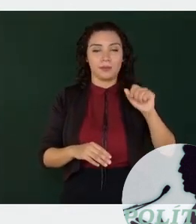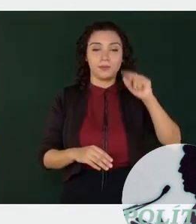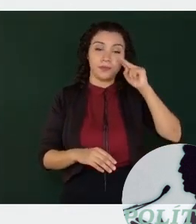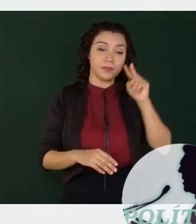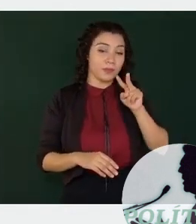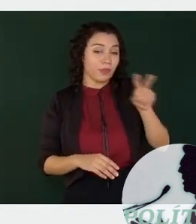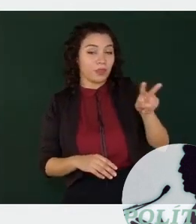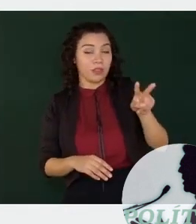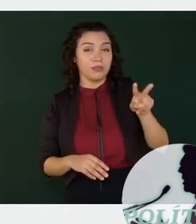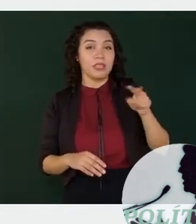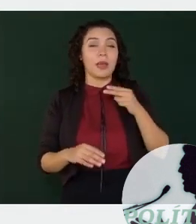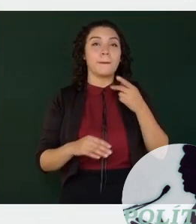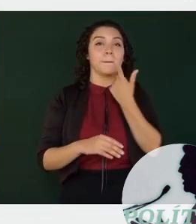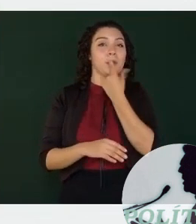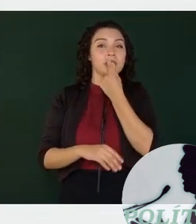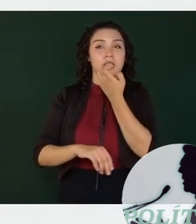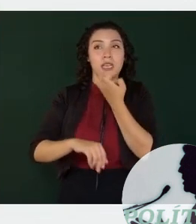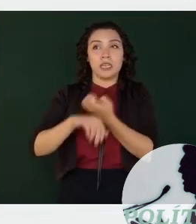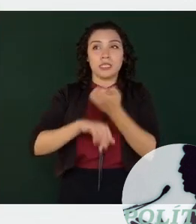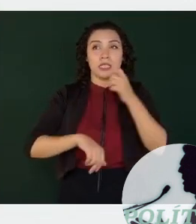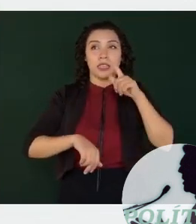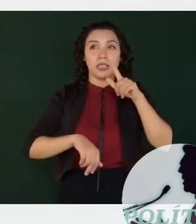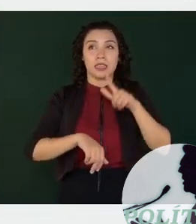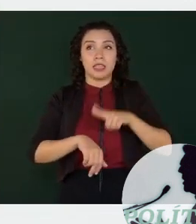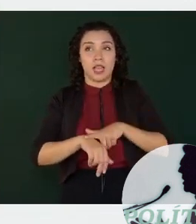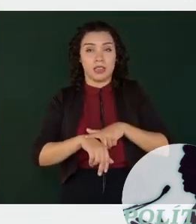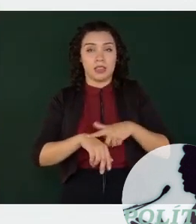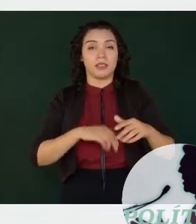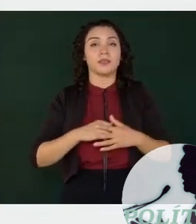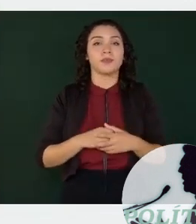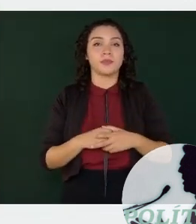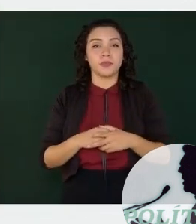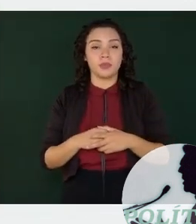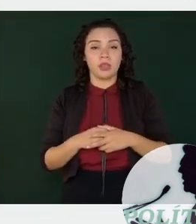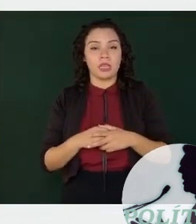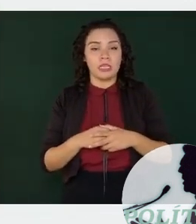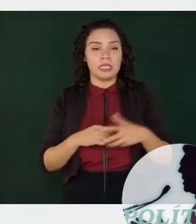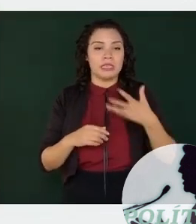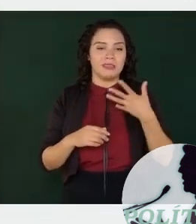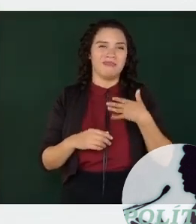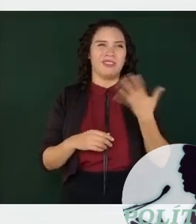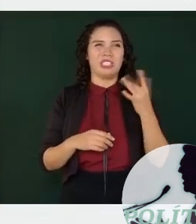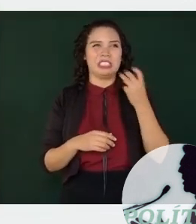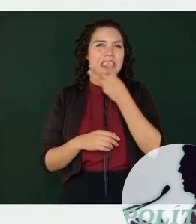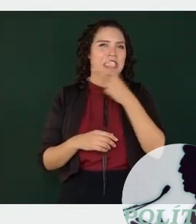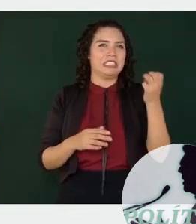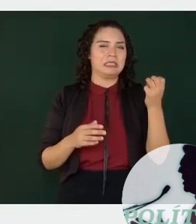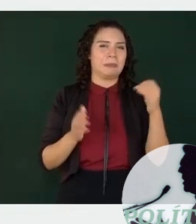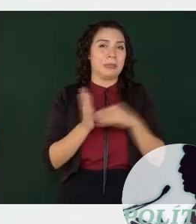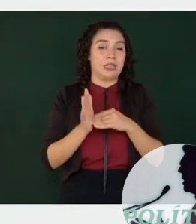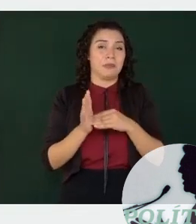mientras la policía estatal cuenta con un poco más de 3,000 elementos,